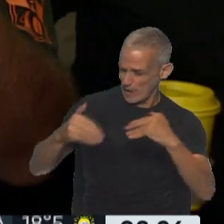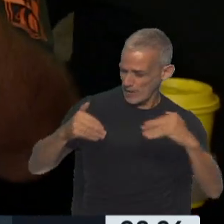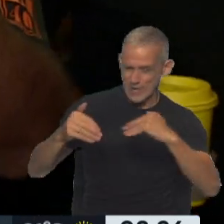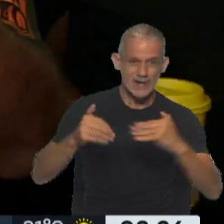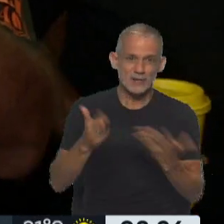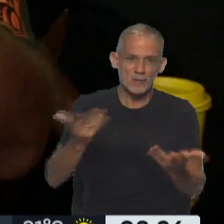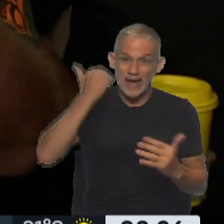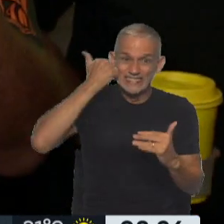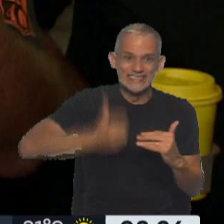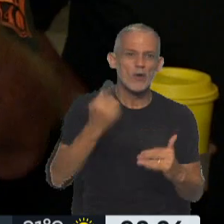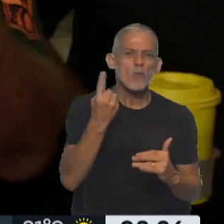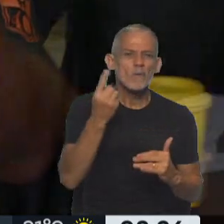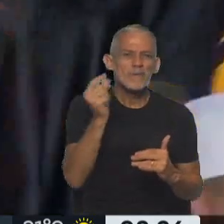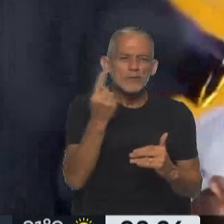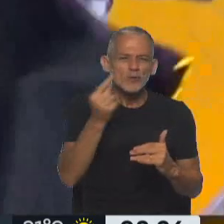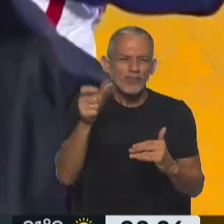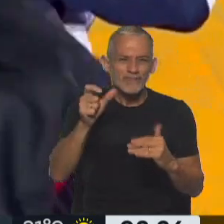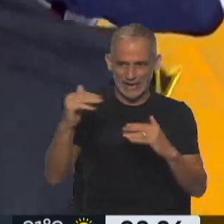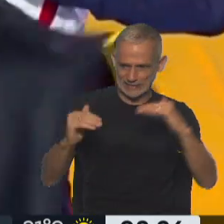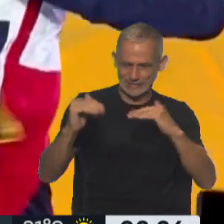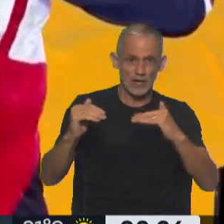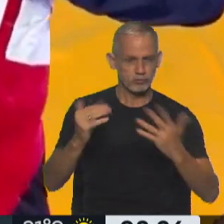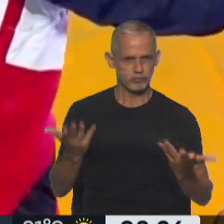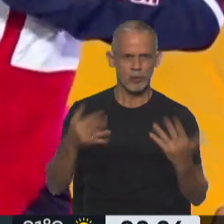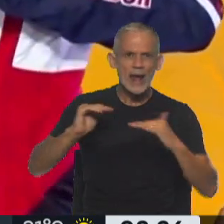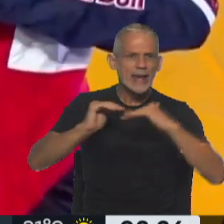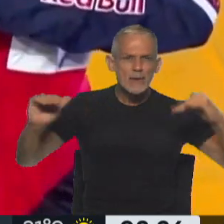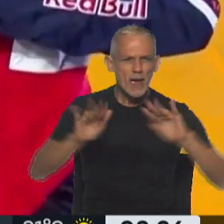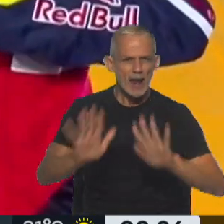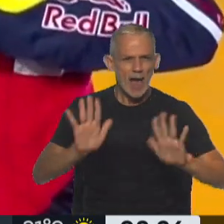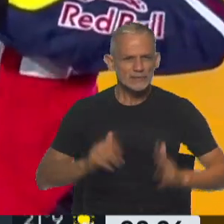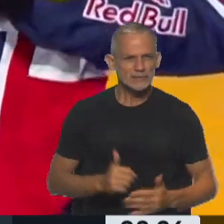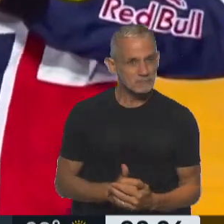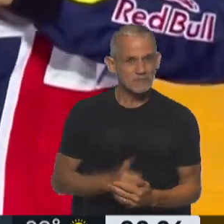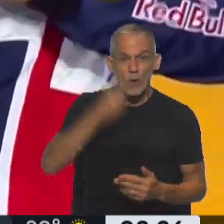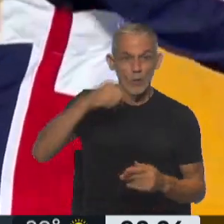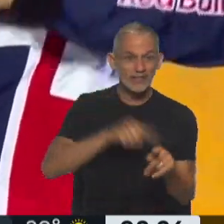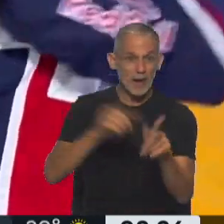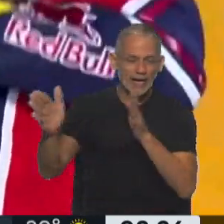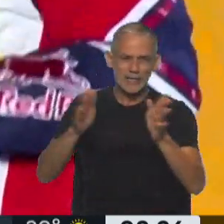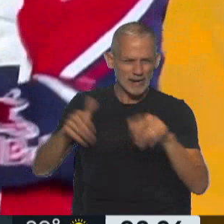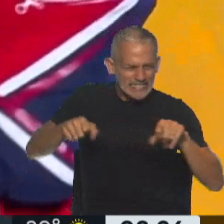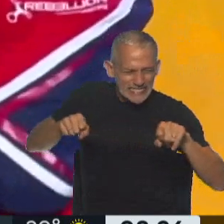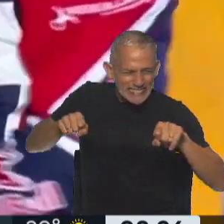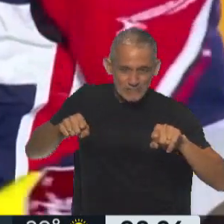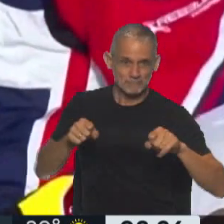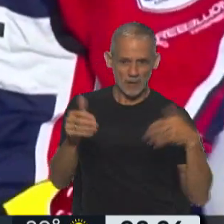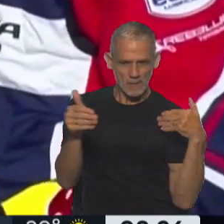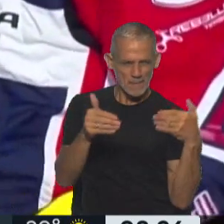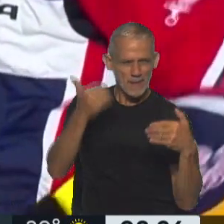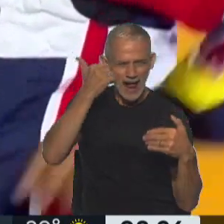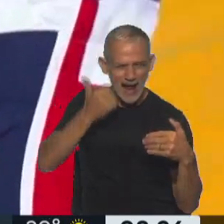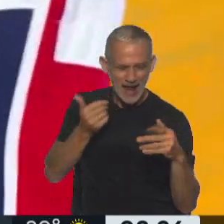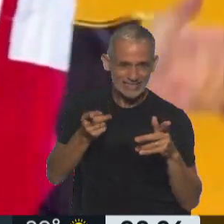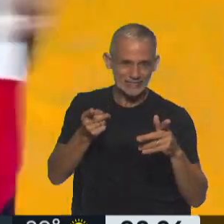que se defina así, es increíble, pero bueno, es el nivel que hay. La última etapa había que darlo todo, así que bueno, estábamos muy, muy cerca, así que había